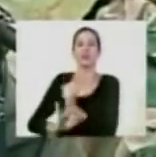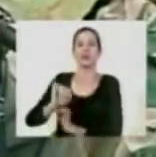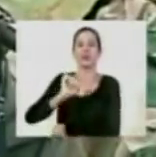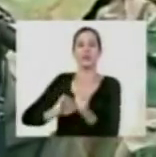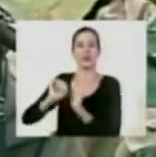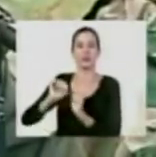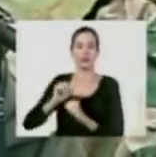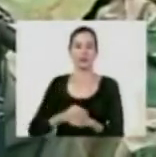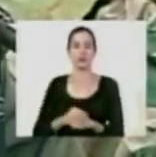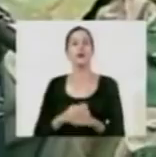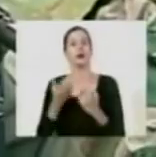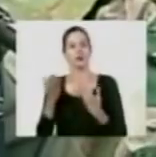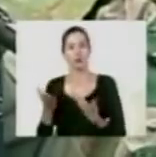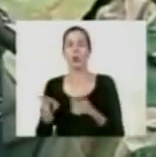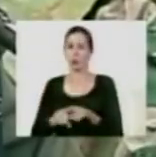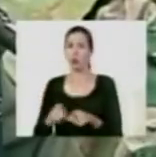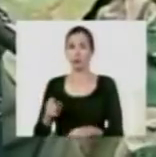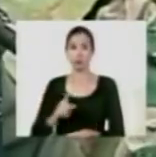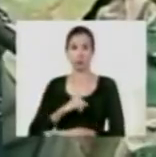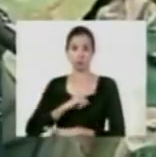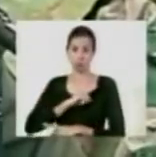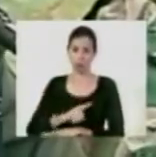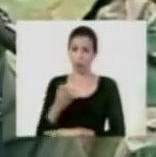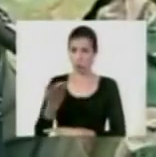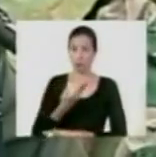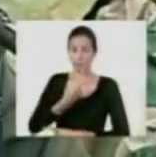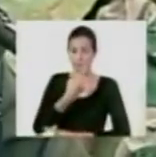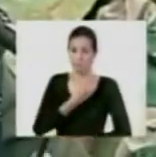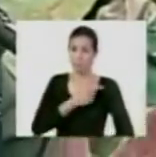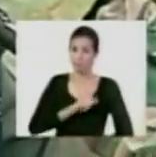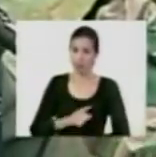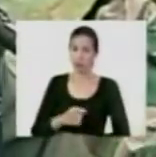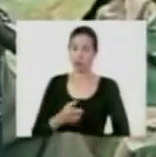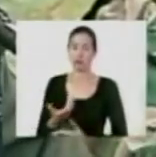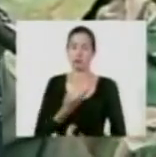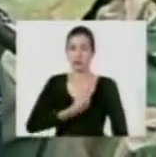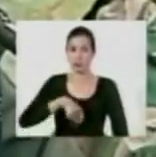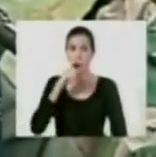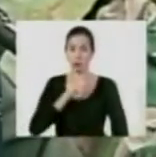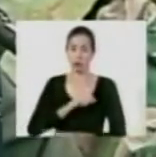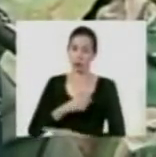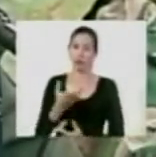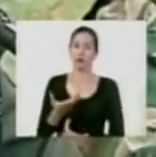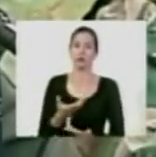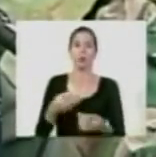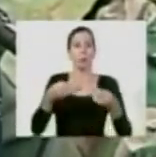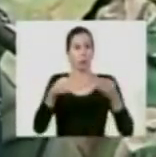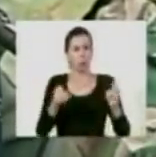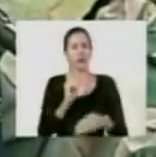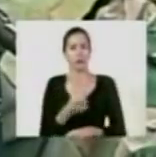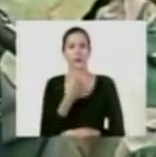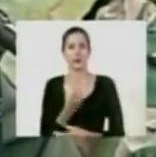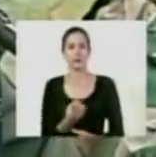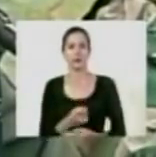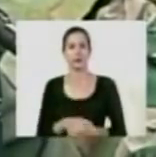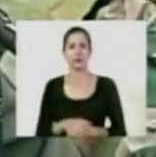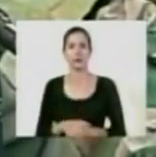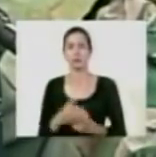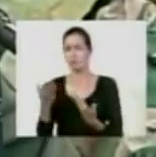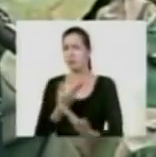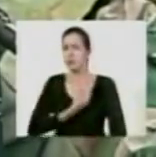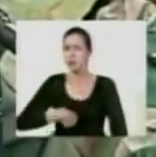comandante en jefe, bajo sus lineamientos. Yo creo que hay que decirlo públicamente. Usted ha tenido una gran visión con la